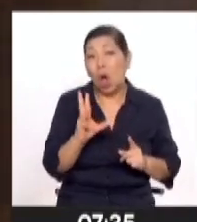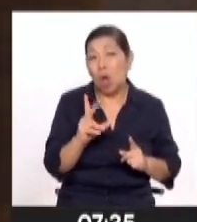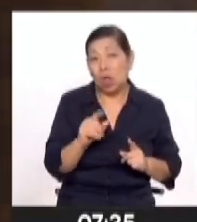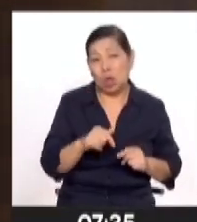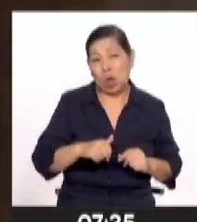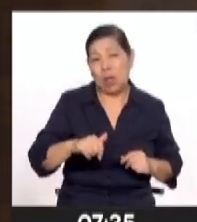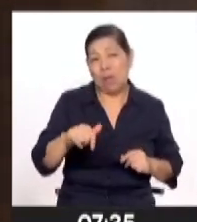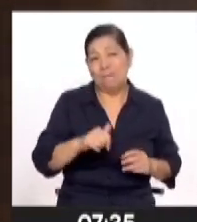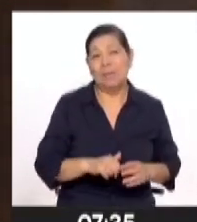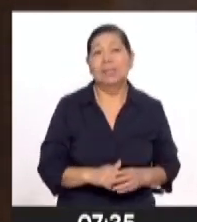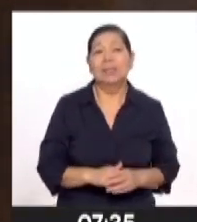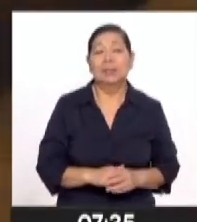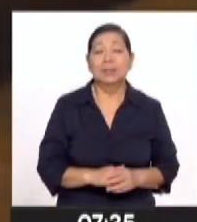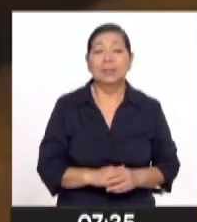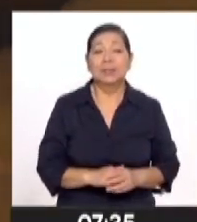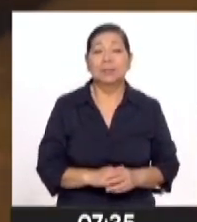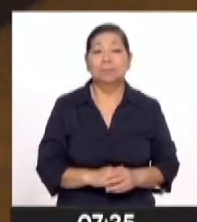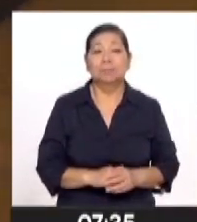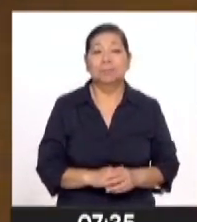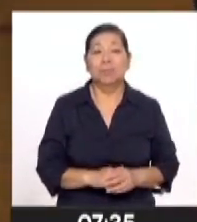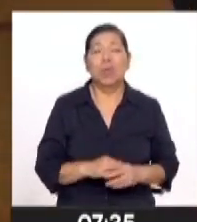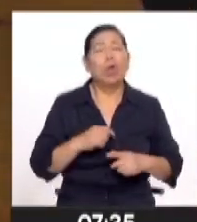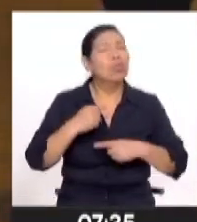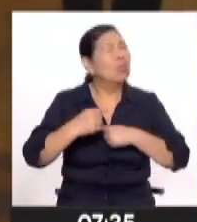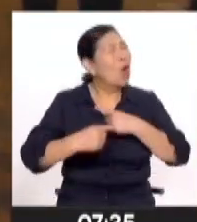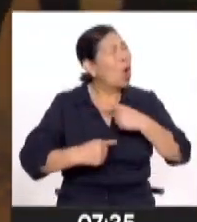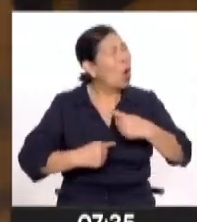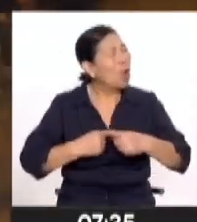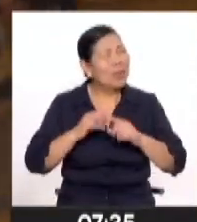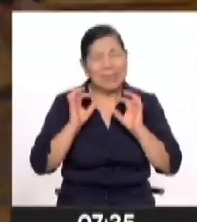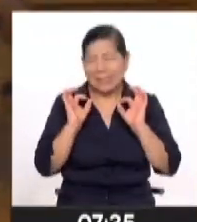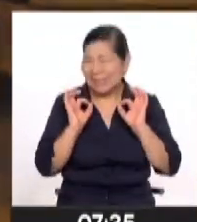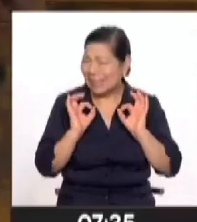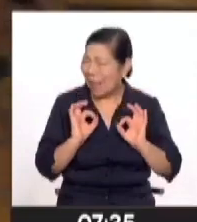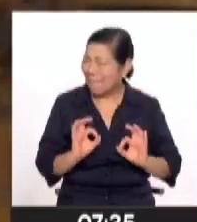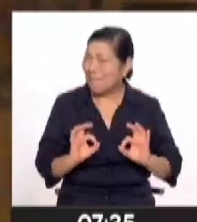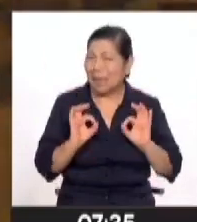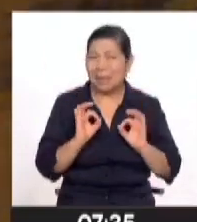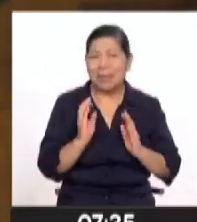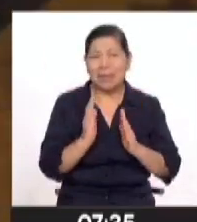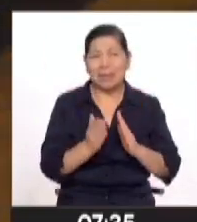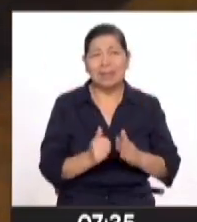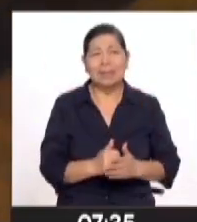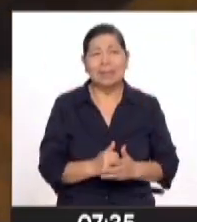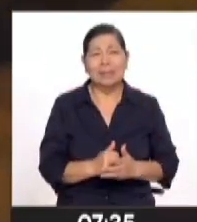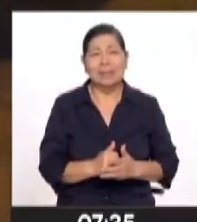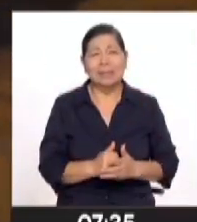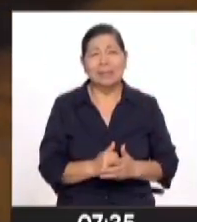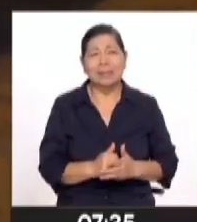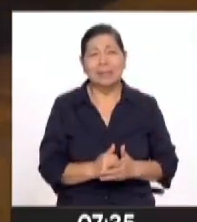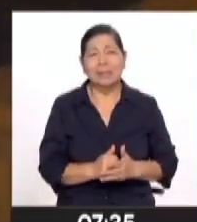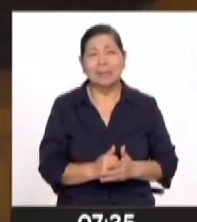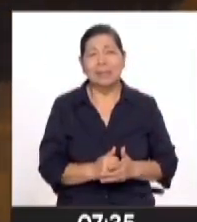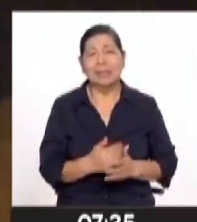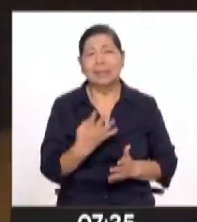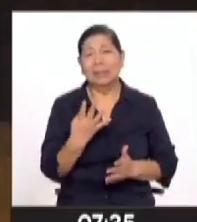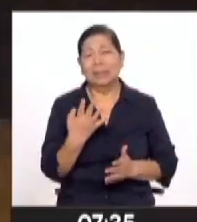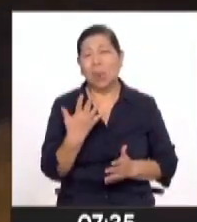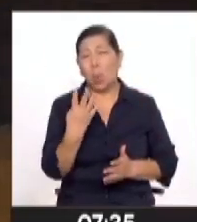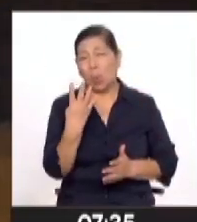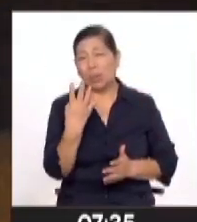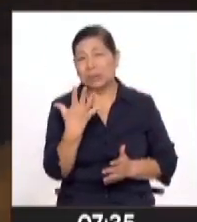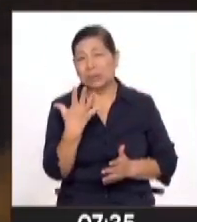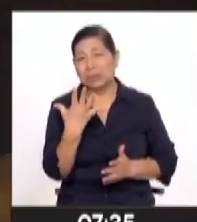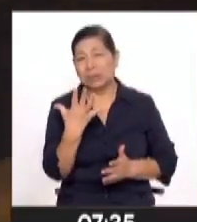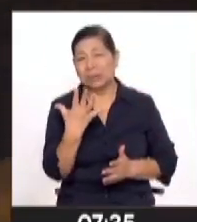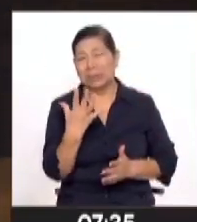cometer robos. Todos los días amanecen ahí en ese lado 4 o 5 venezolanos, pero